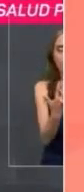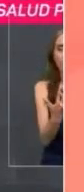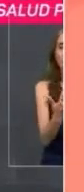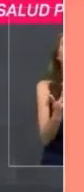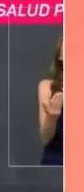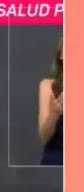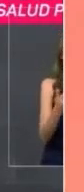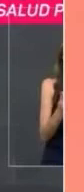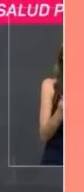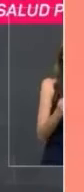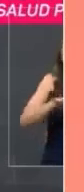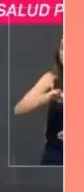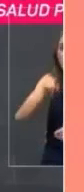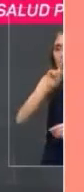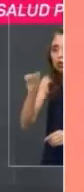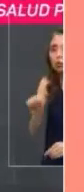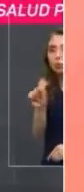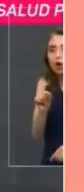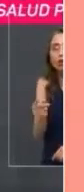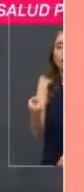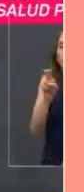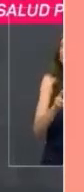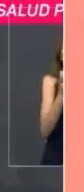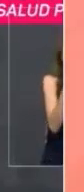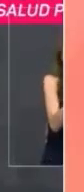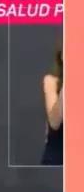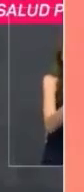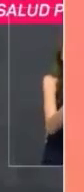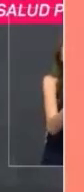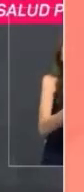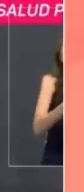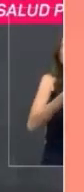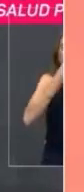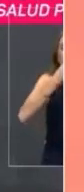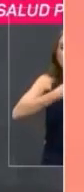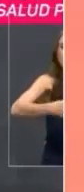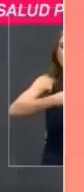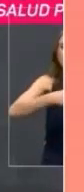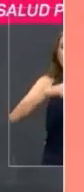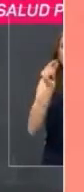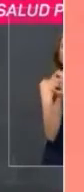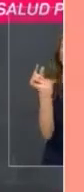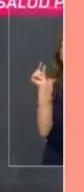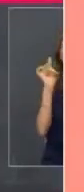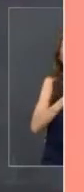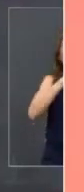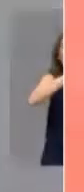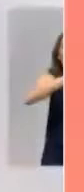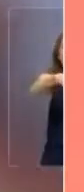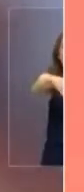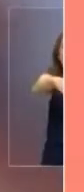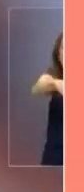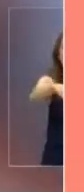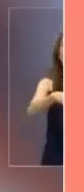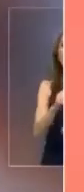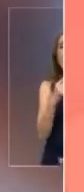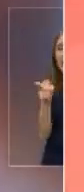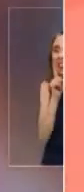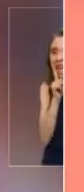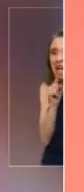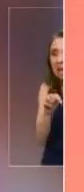ver, es una pregunta muy, muy buena y muy atinente al punto. La ley está siempre